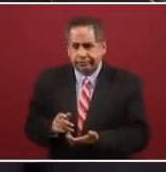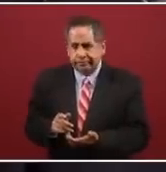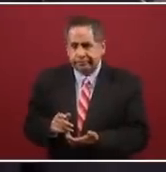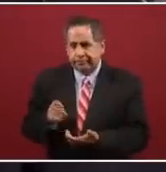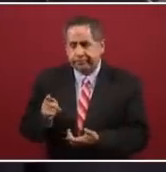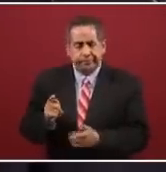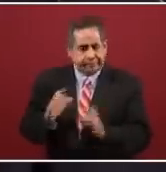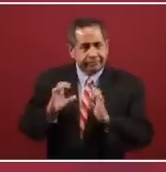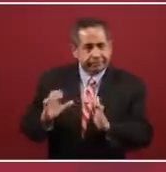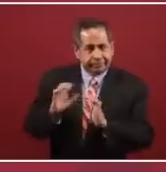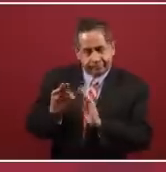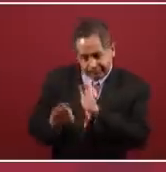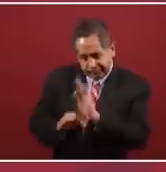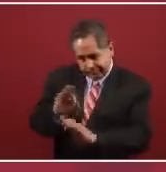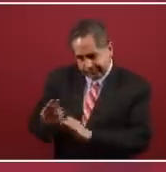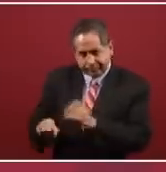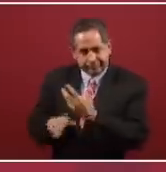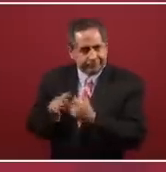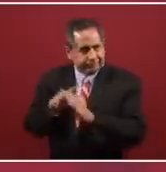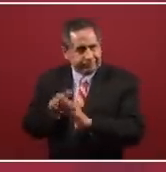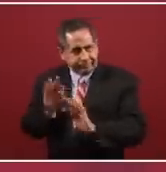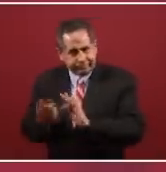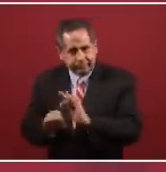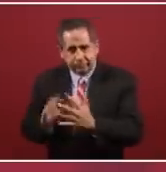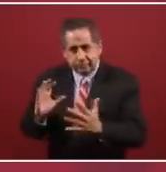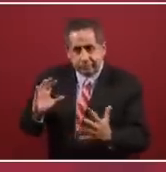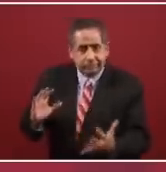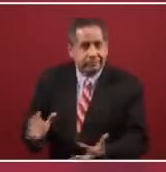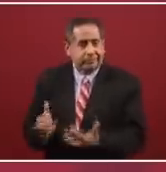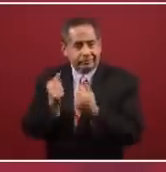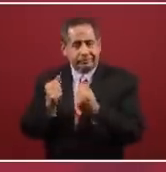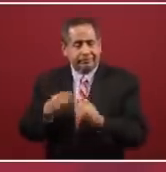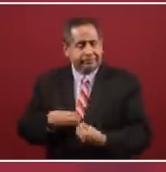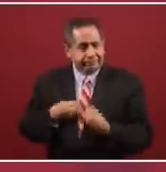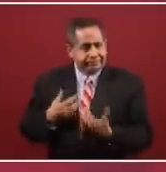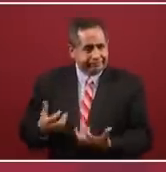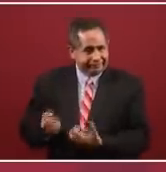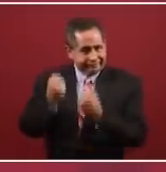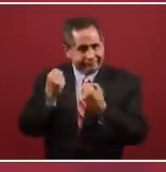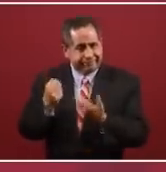de cuidarlos, de salvarles la vida,